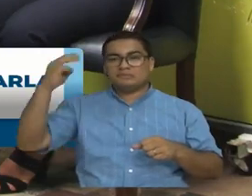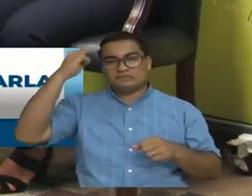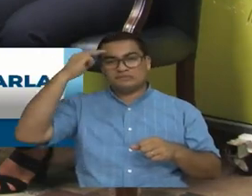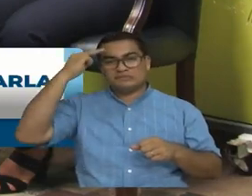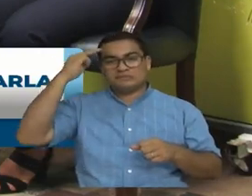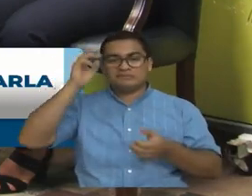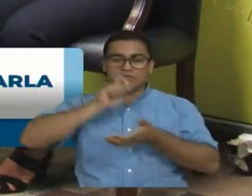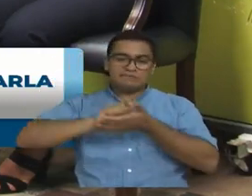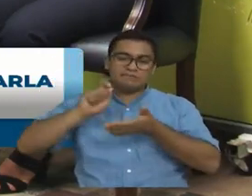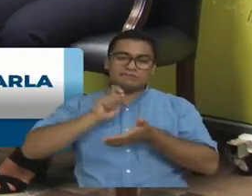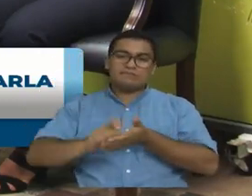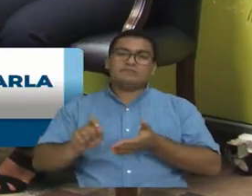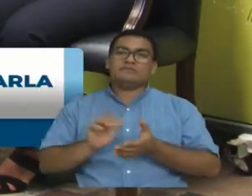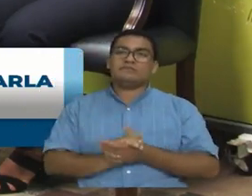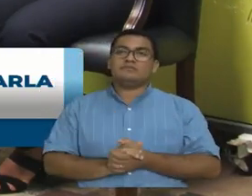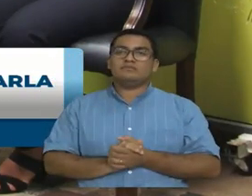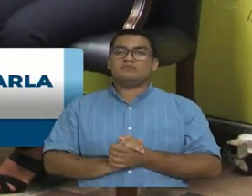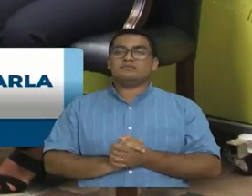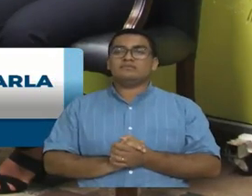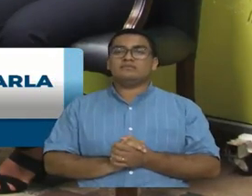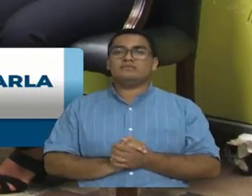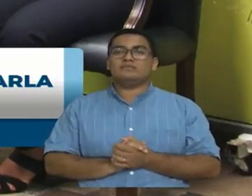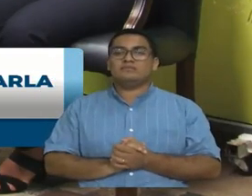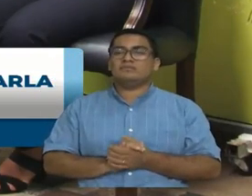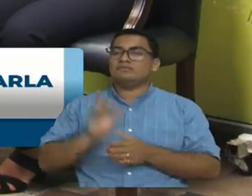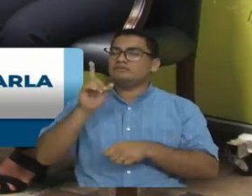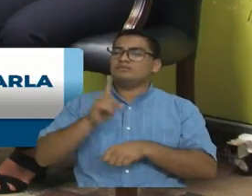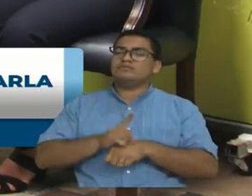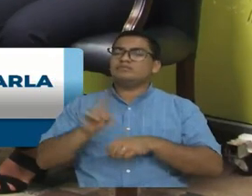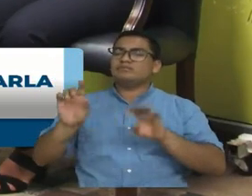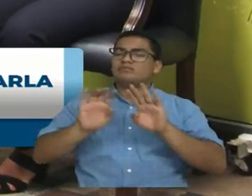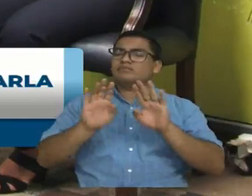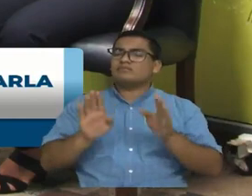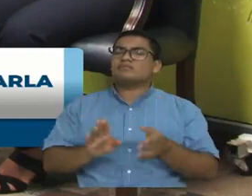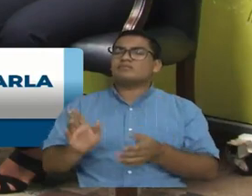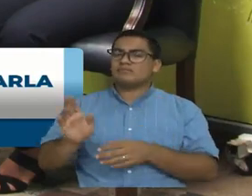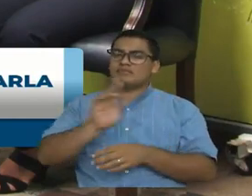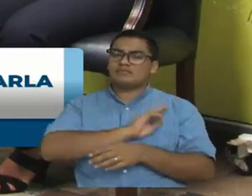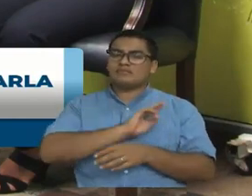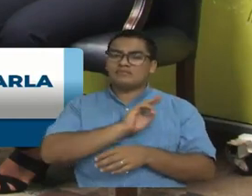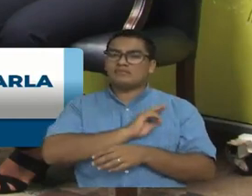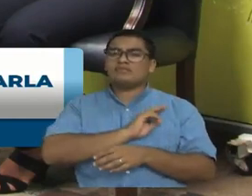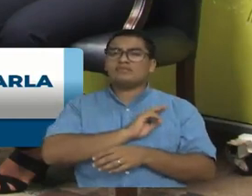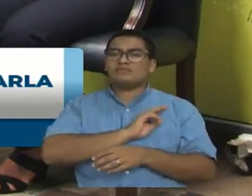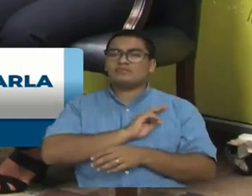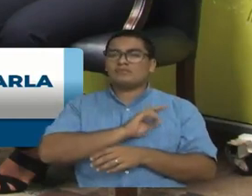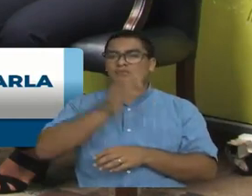que escritas. A profundidad, doctora, ¿hay científicamente o está